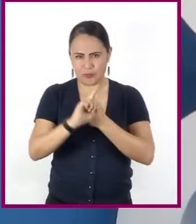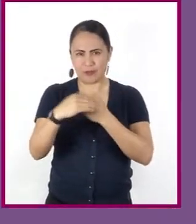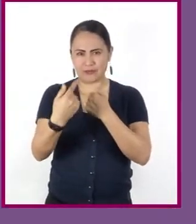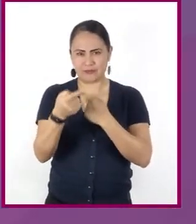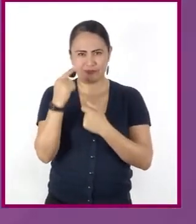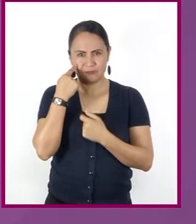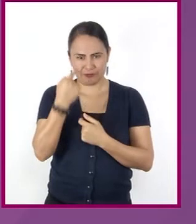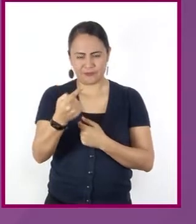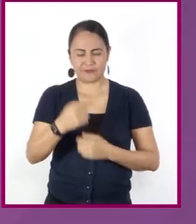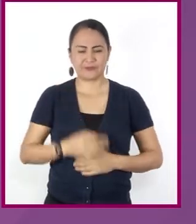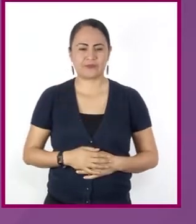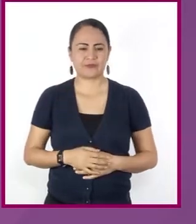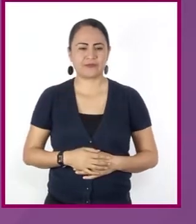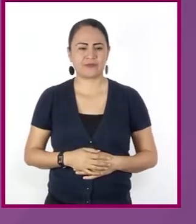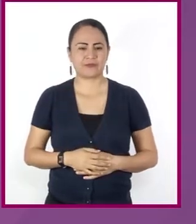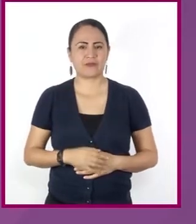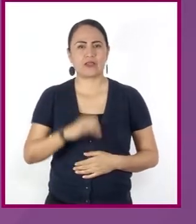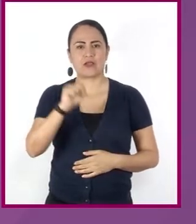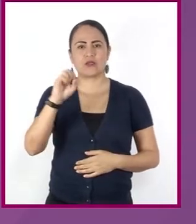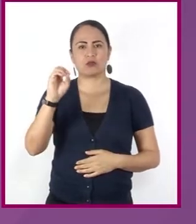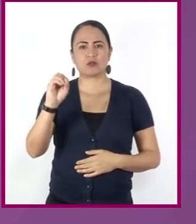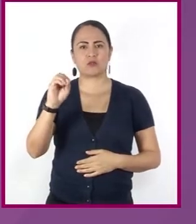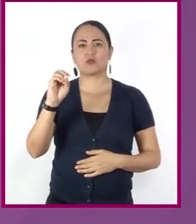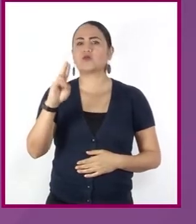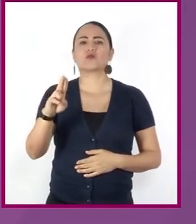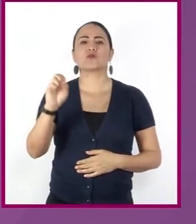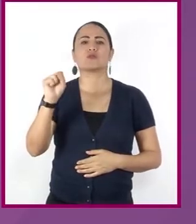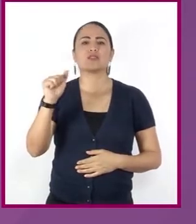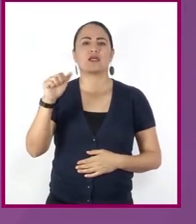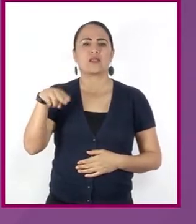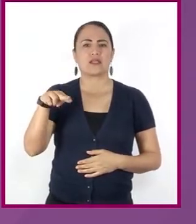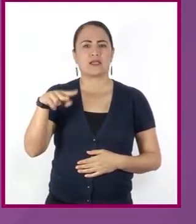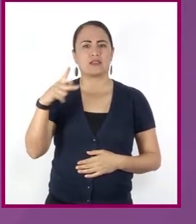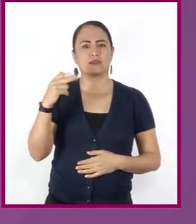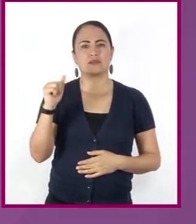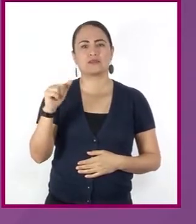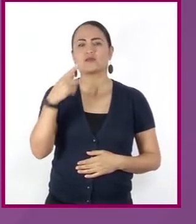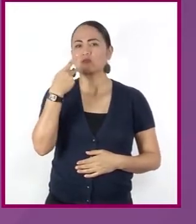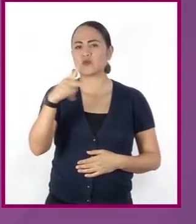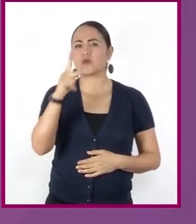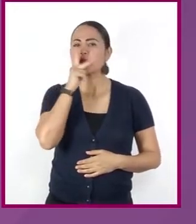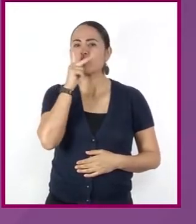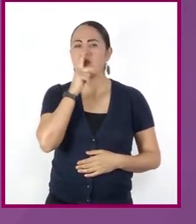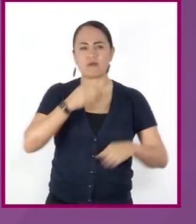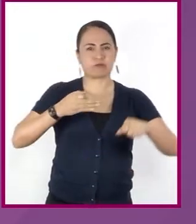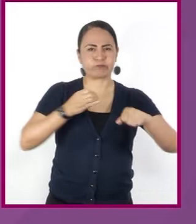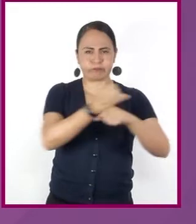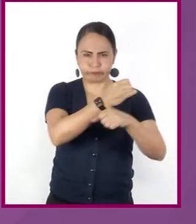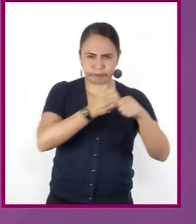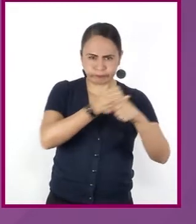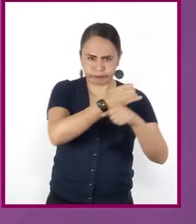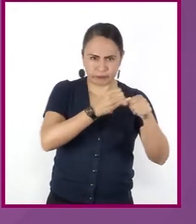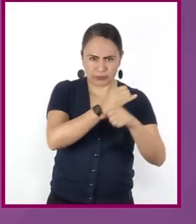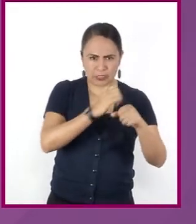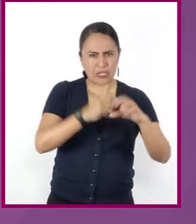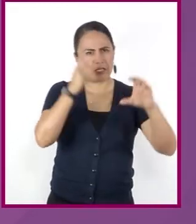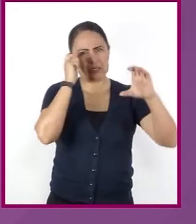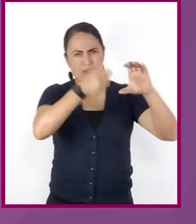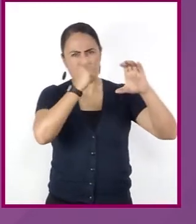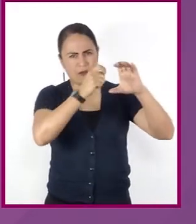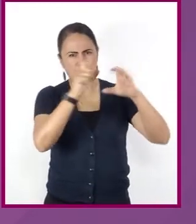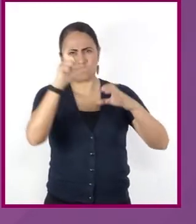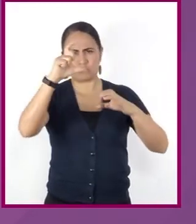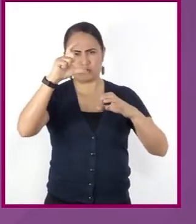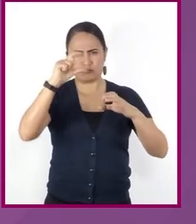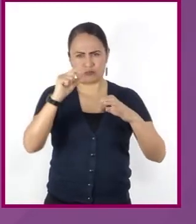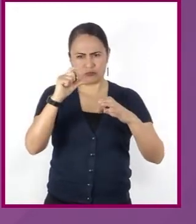siguiente. El papá de Susana es carpintero y en su trabajo utiliza clavos y tornillos de distintas